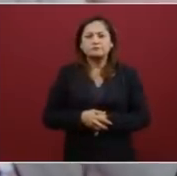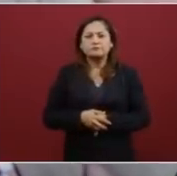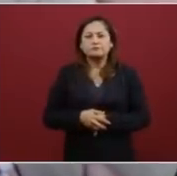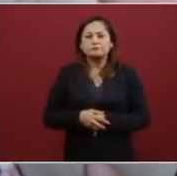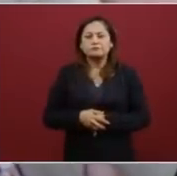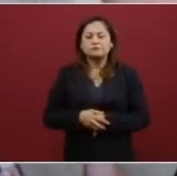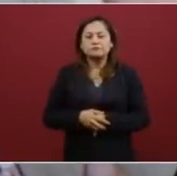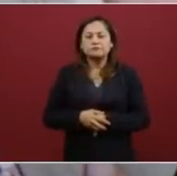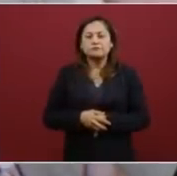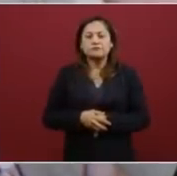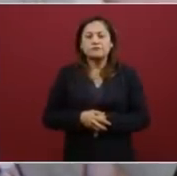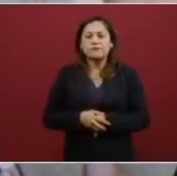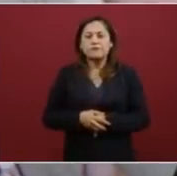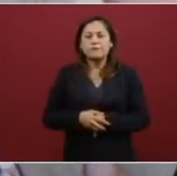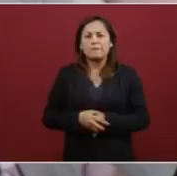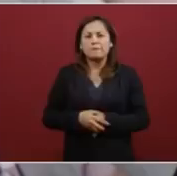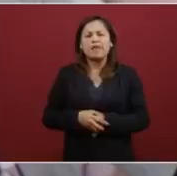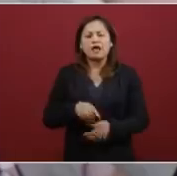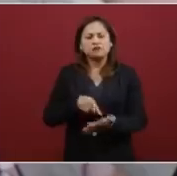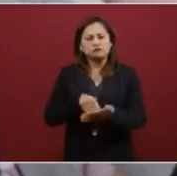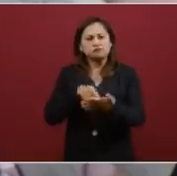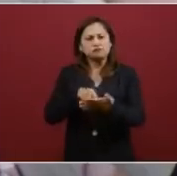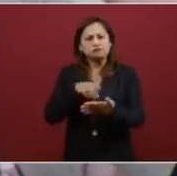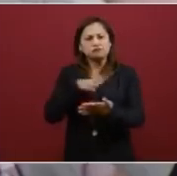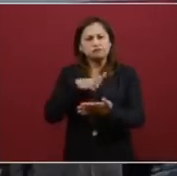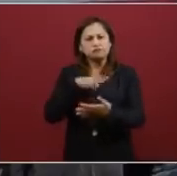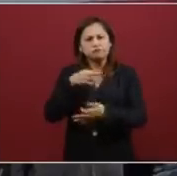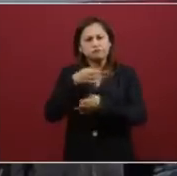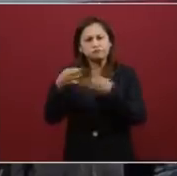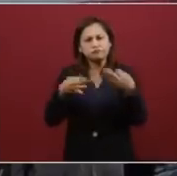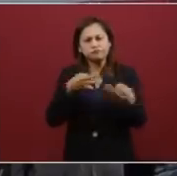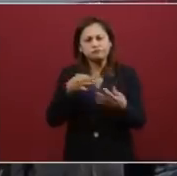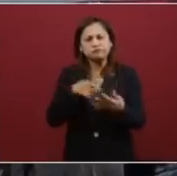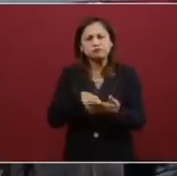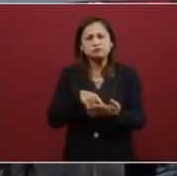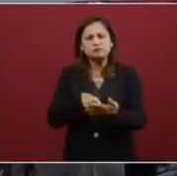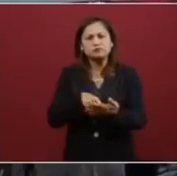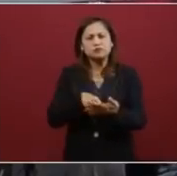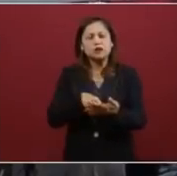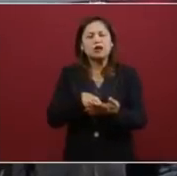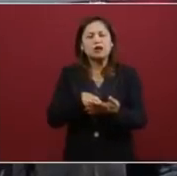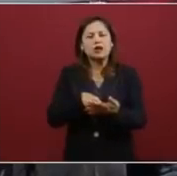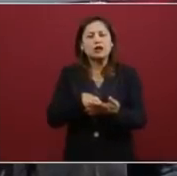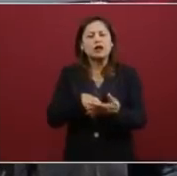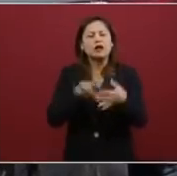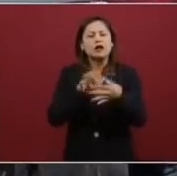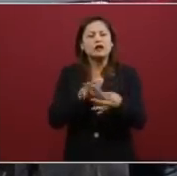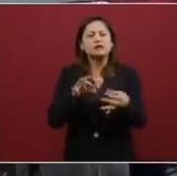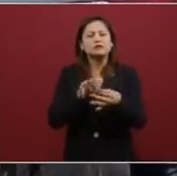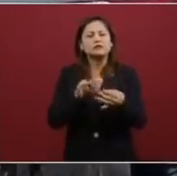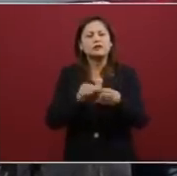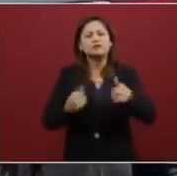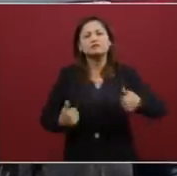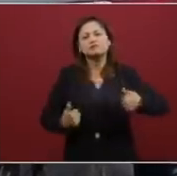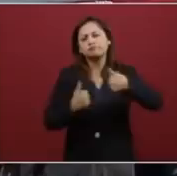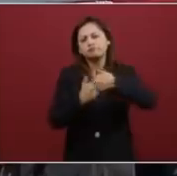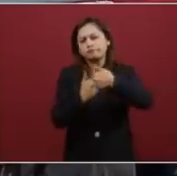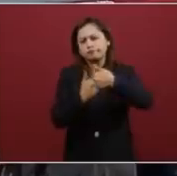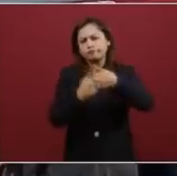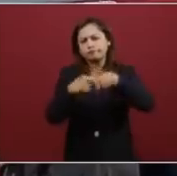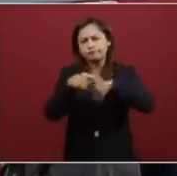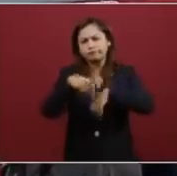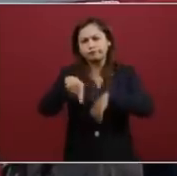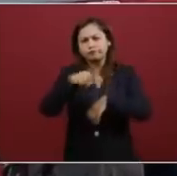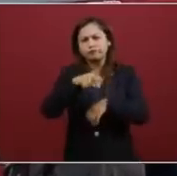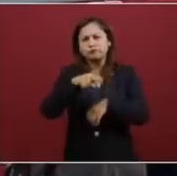llevamos también una nota en la que se da cuenta de que en la frontera se van a adquirir armas